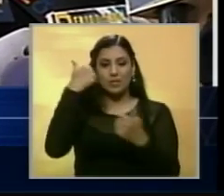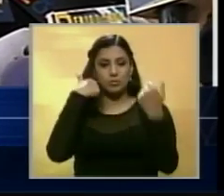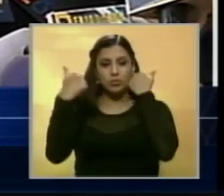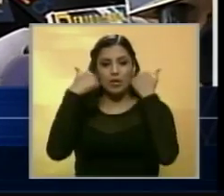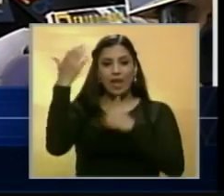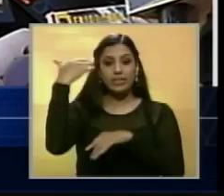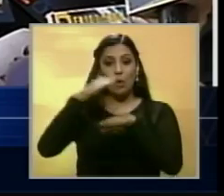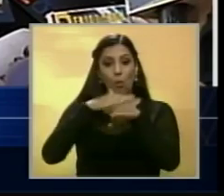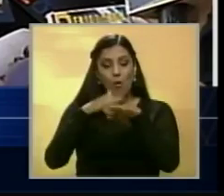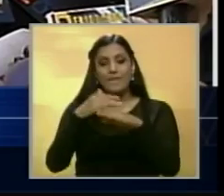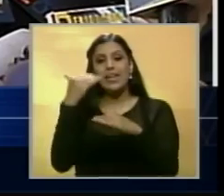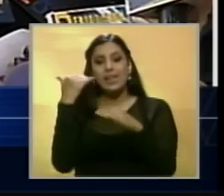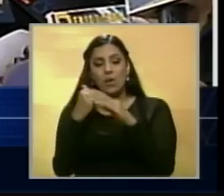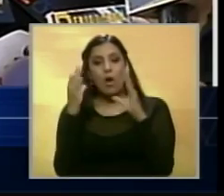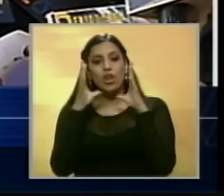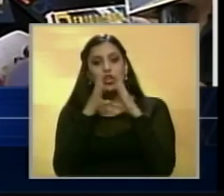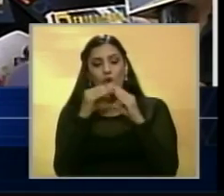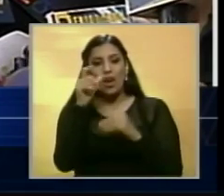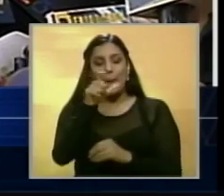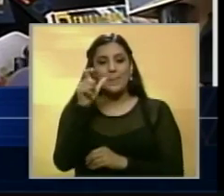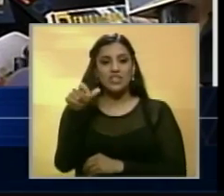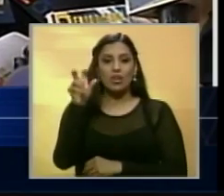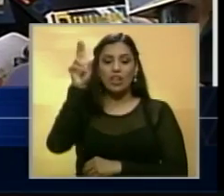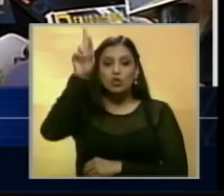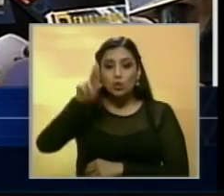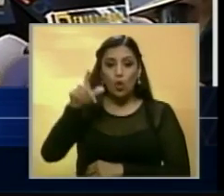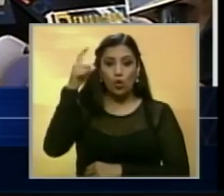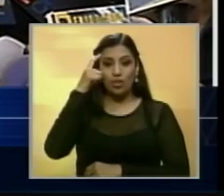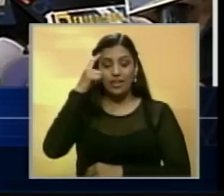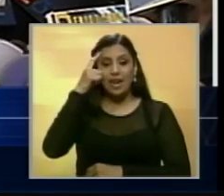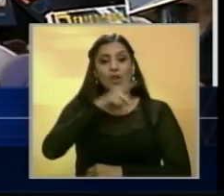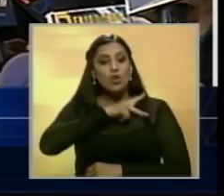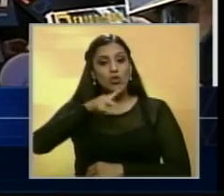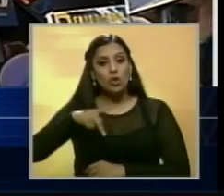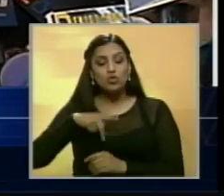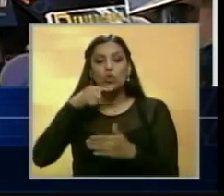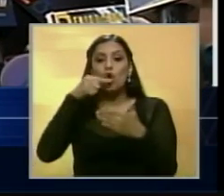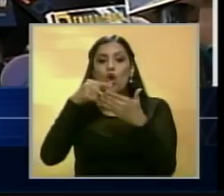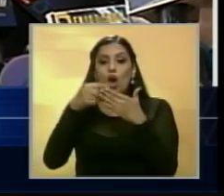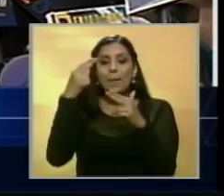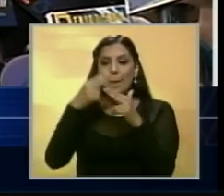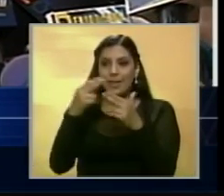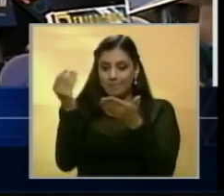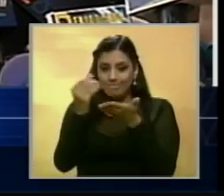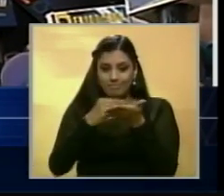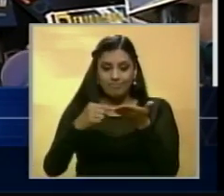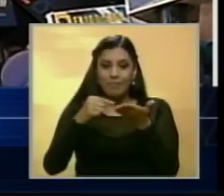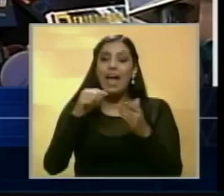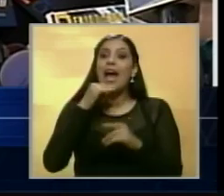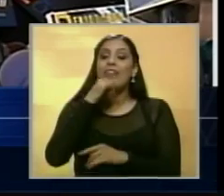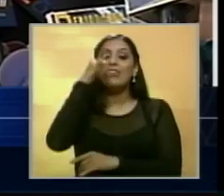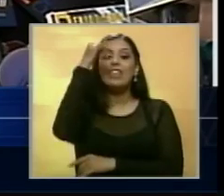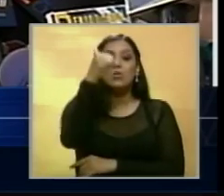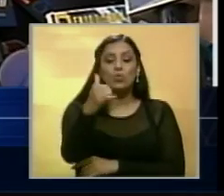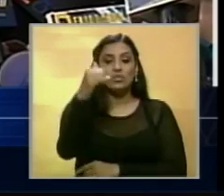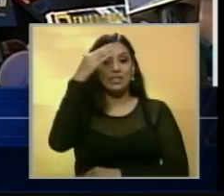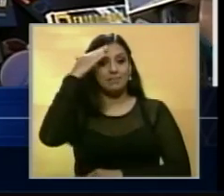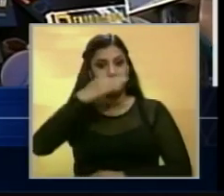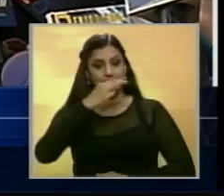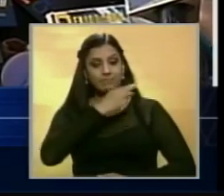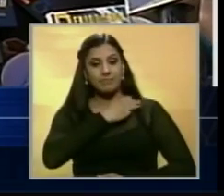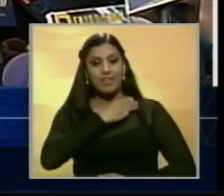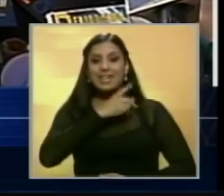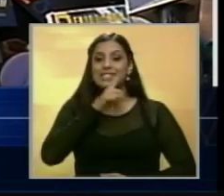jueves, como han sido agredidos todos los venezolanos todos los días, vamos en nombre y apellido a demandar al general